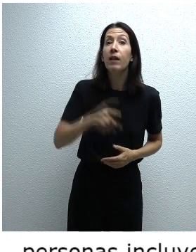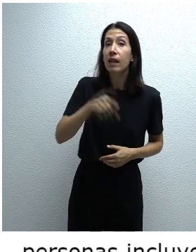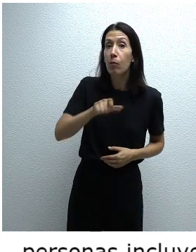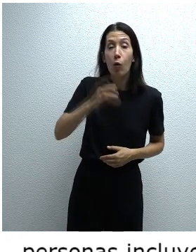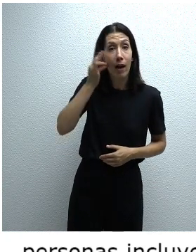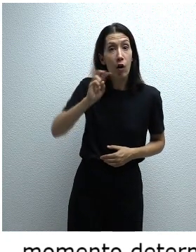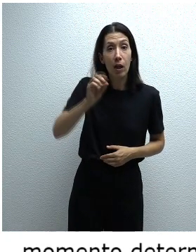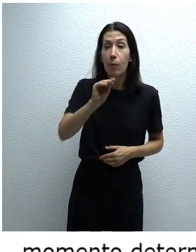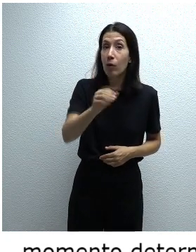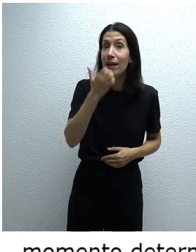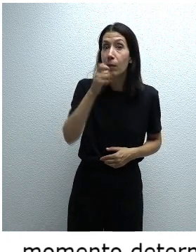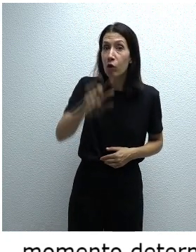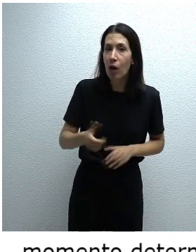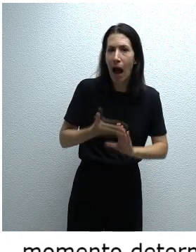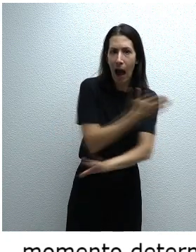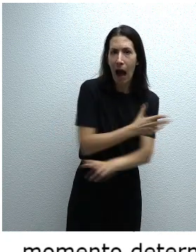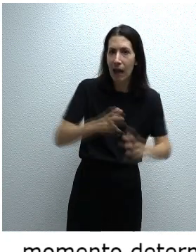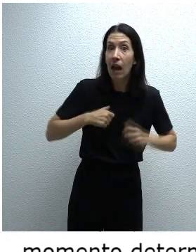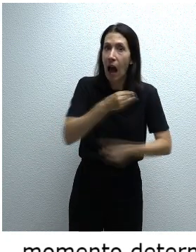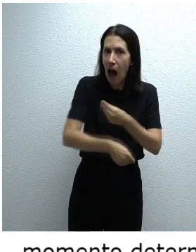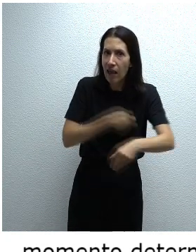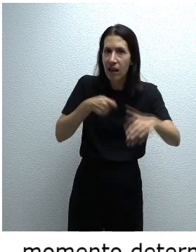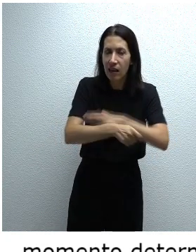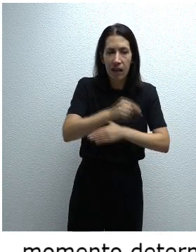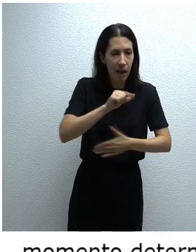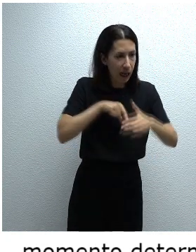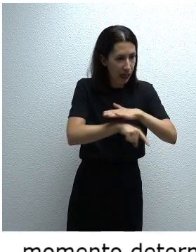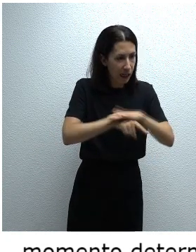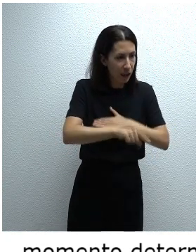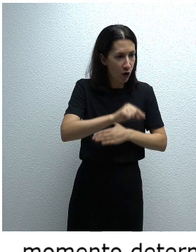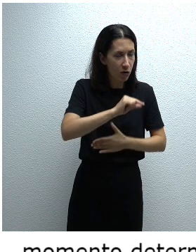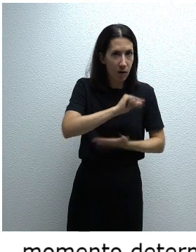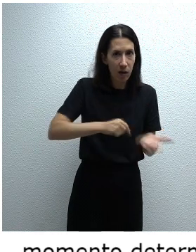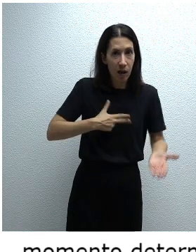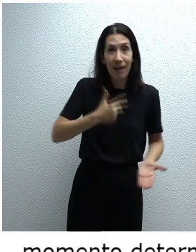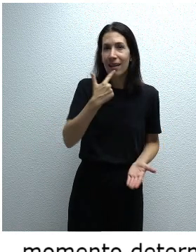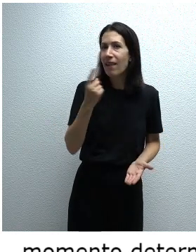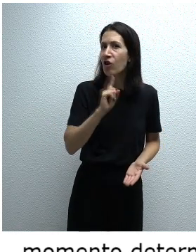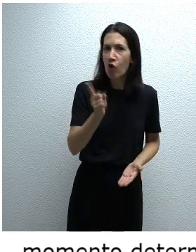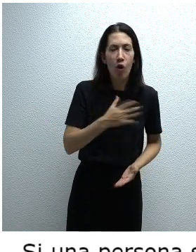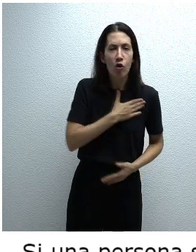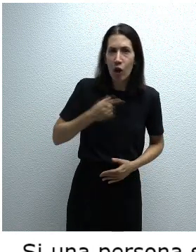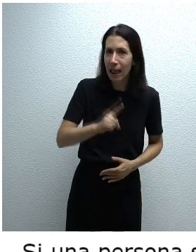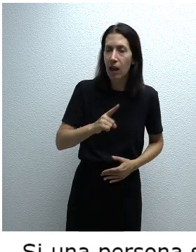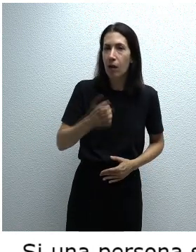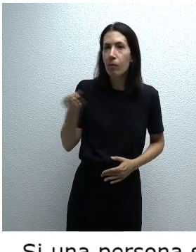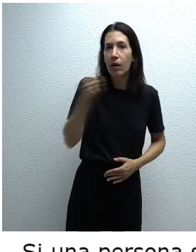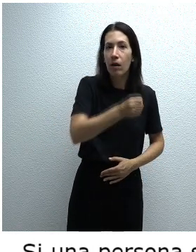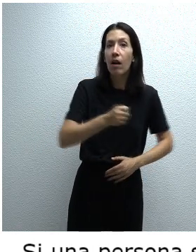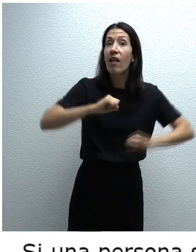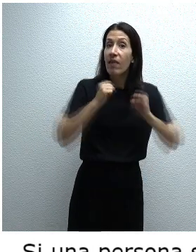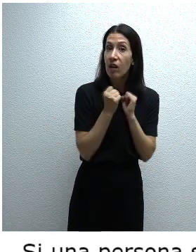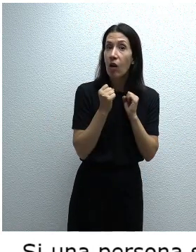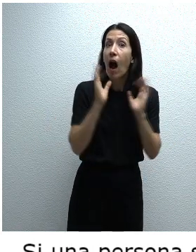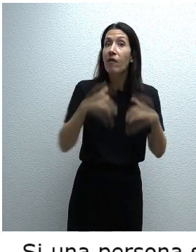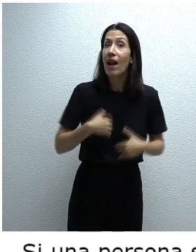una persona se anticipa y realiza estas gestiones notariales y manifiesta no querer ser ingresada en centro y finalmente es necesario, por ejemplo, plaza sociosanitaria,